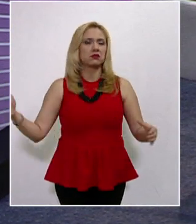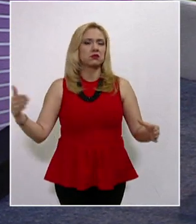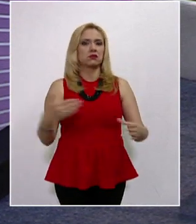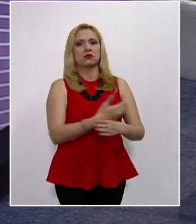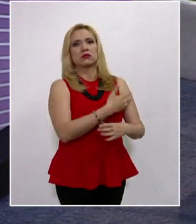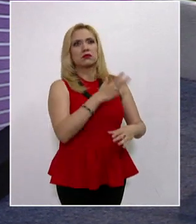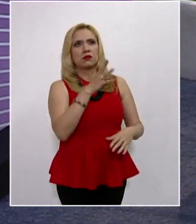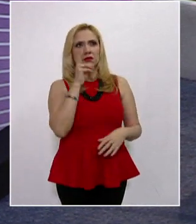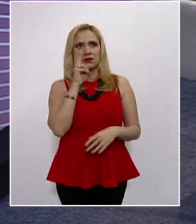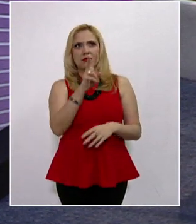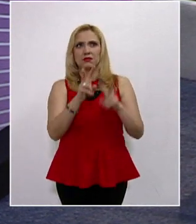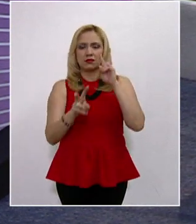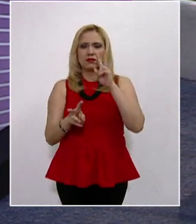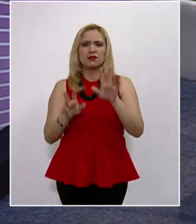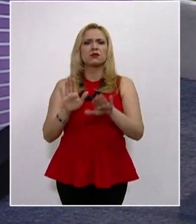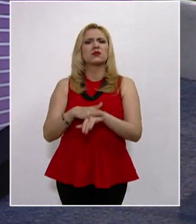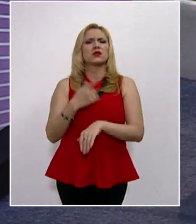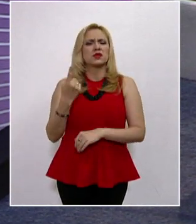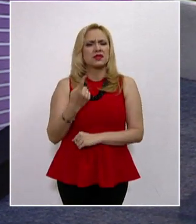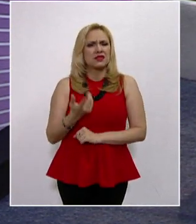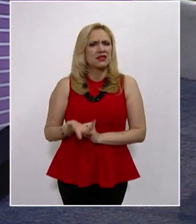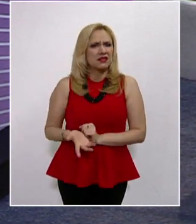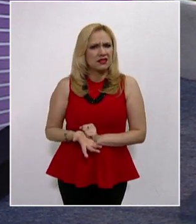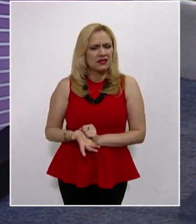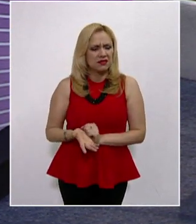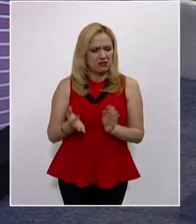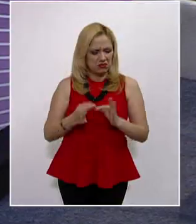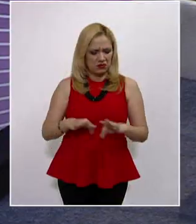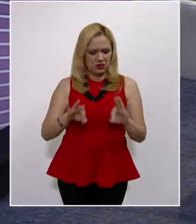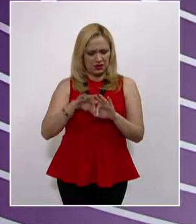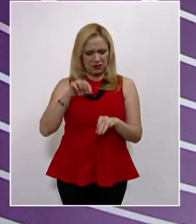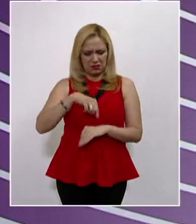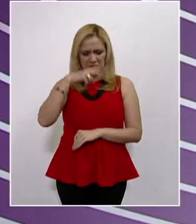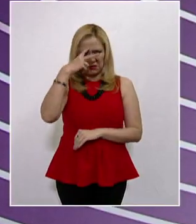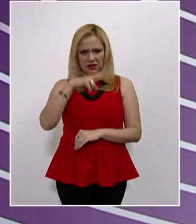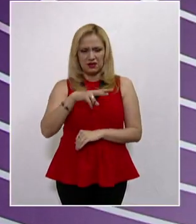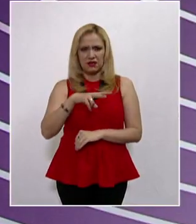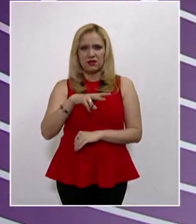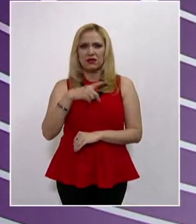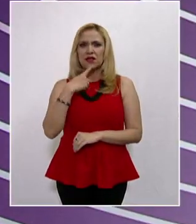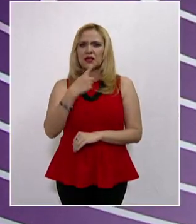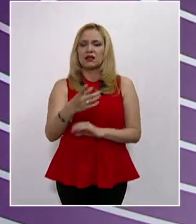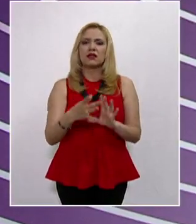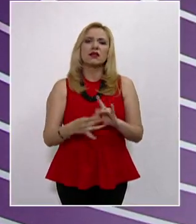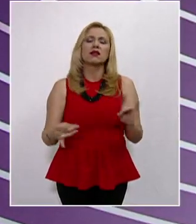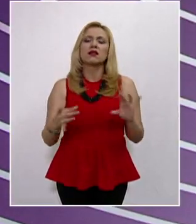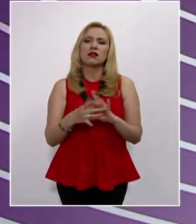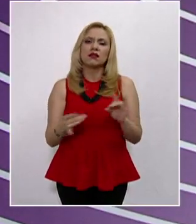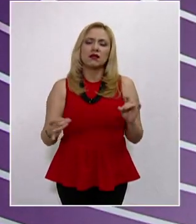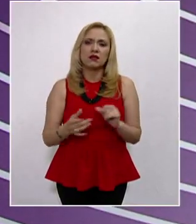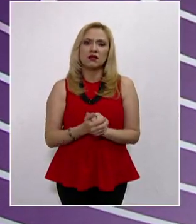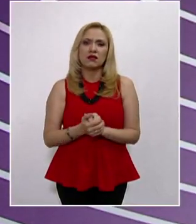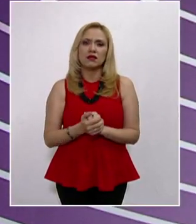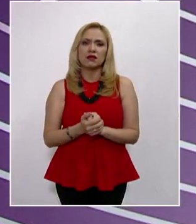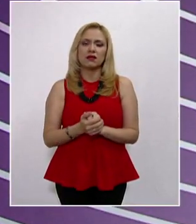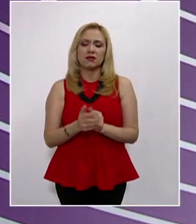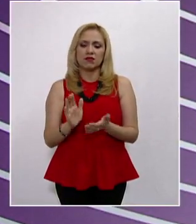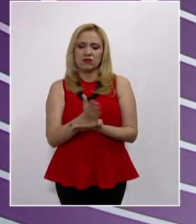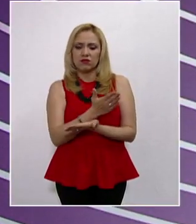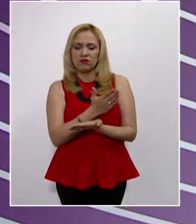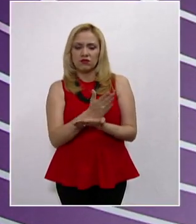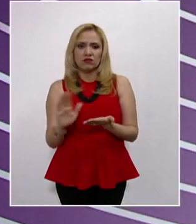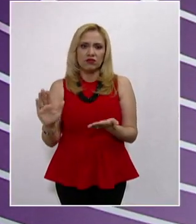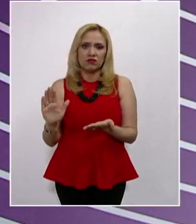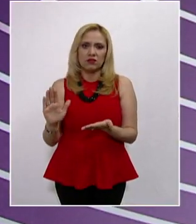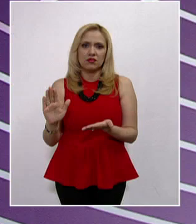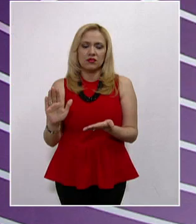esta situación o por qué es especialmente importante en México una definición y una separación entre